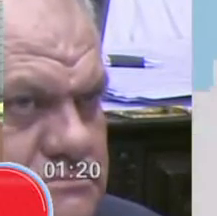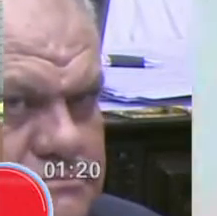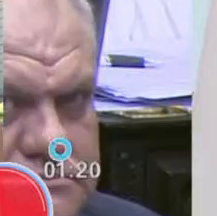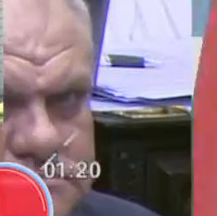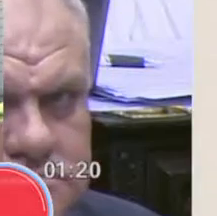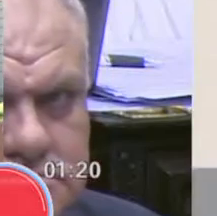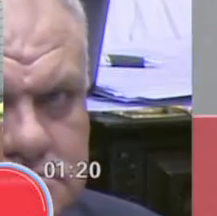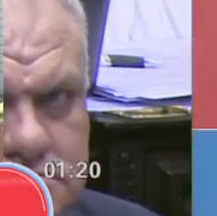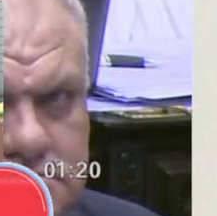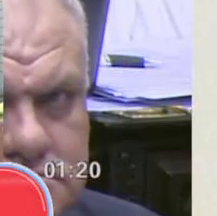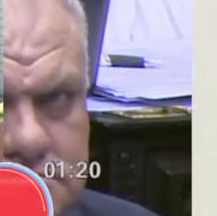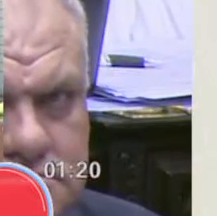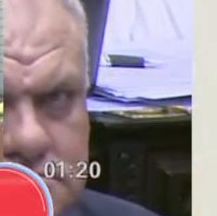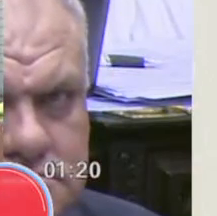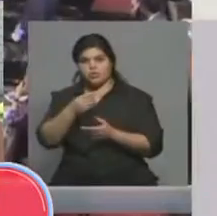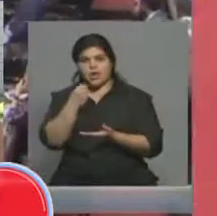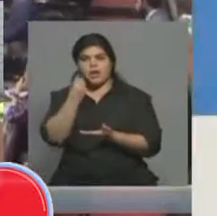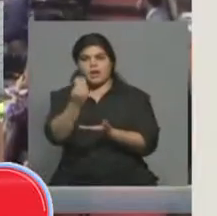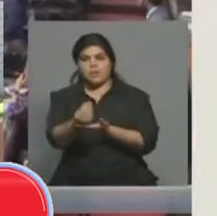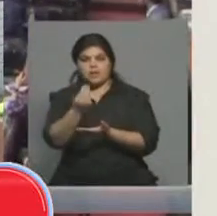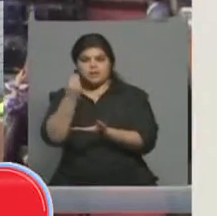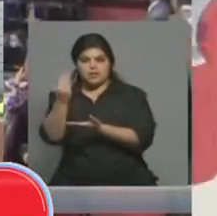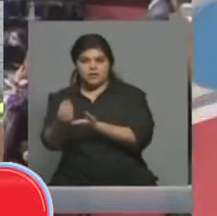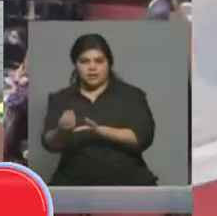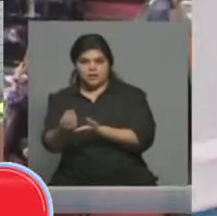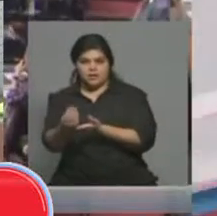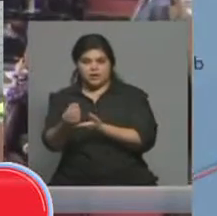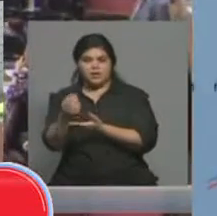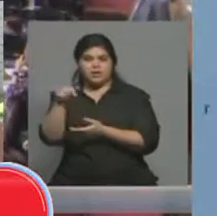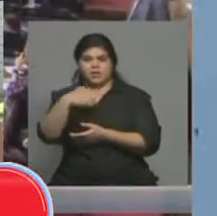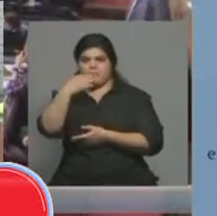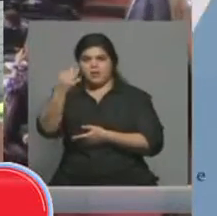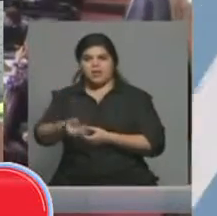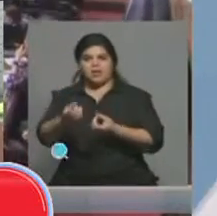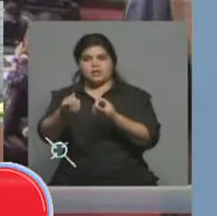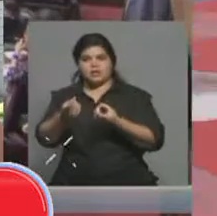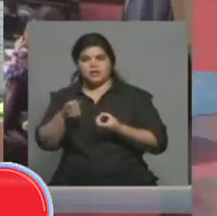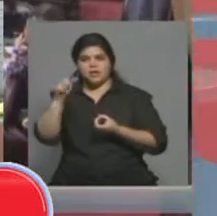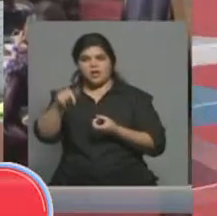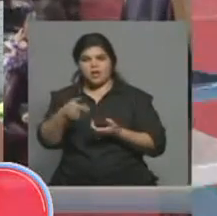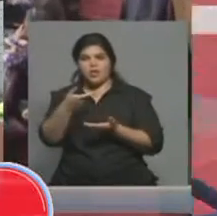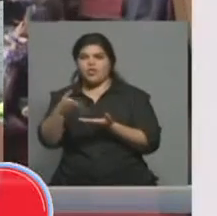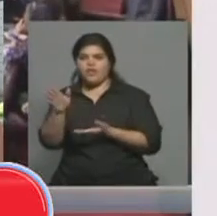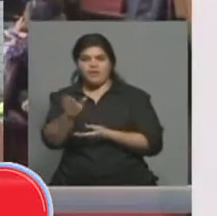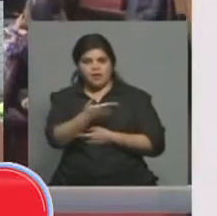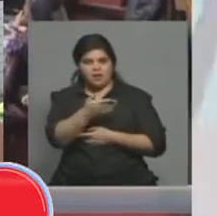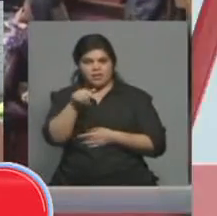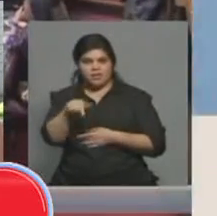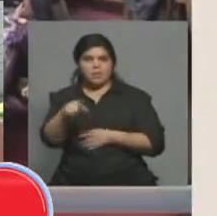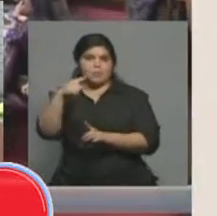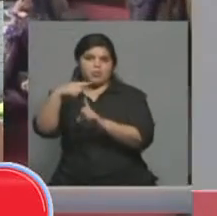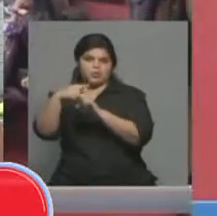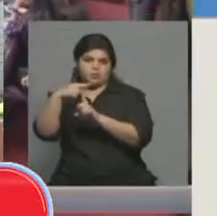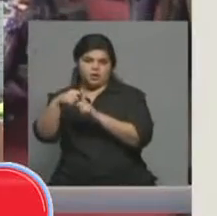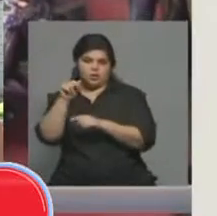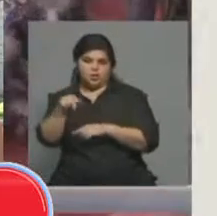ocupando los espacios y los está llenando de contenido, digamos. Entonces, yo creo que es el momento